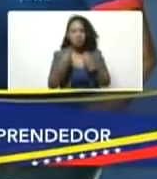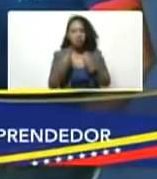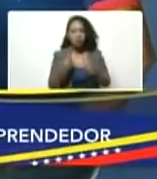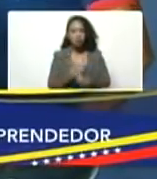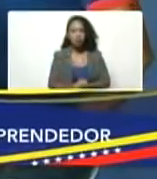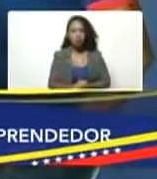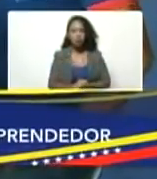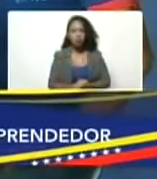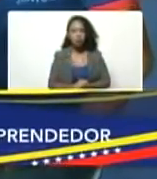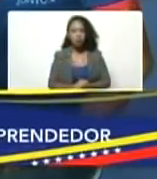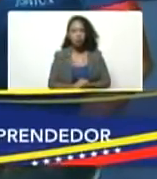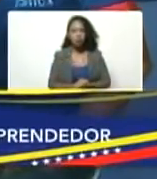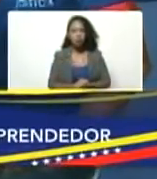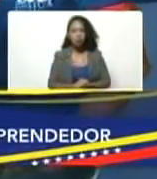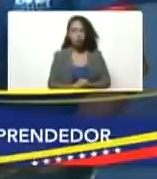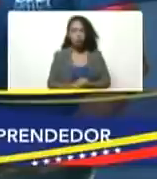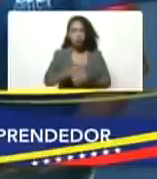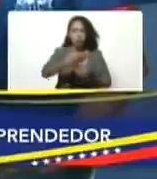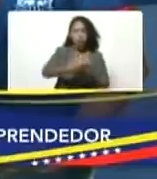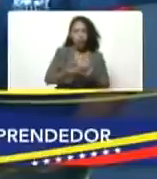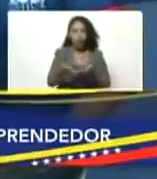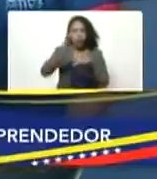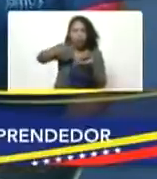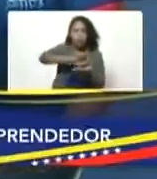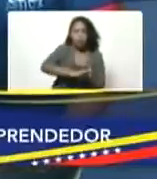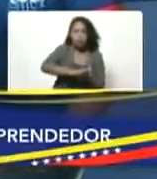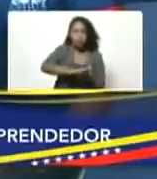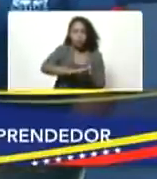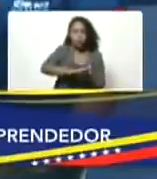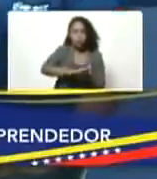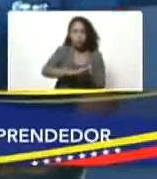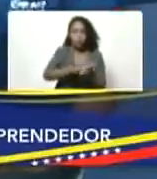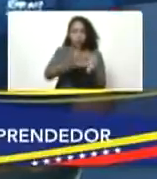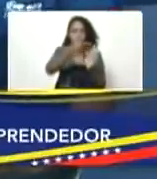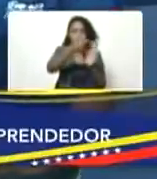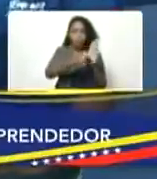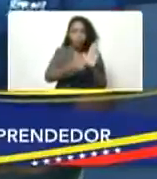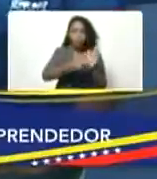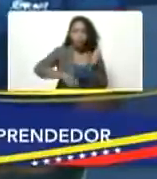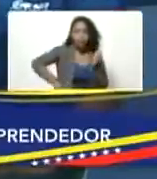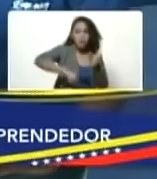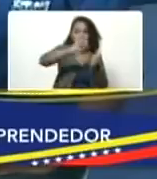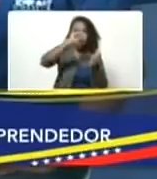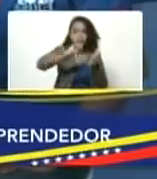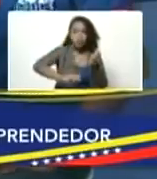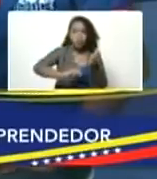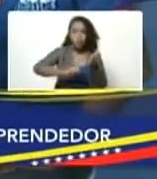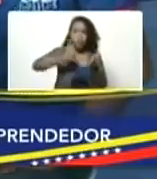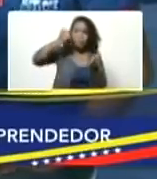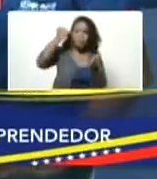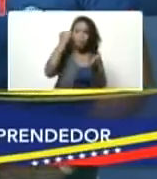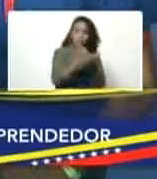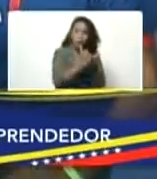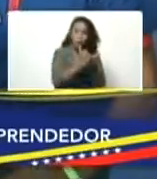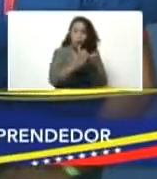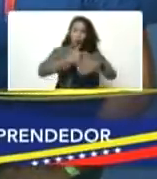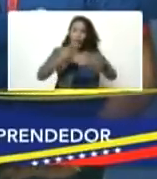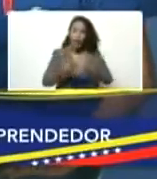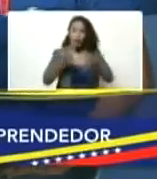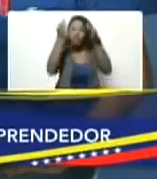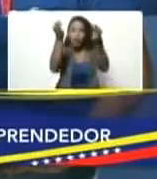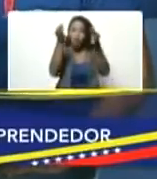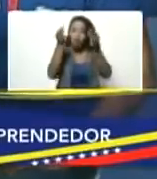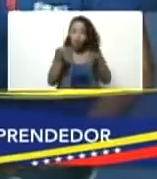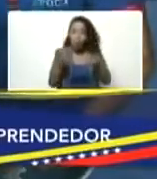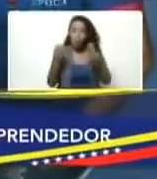y por la parte de atrás ya lo que es la firma y el sello, que ya formalmente